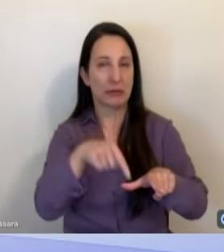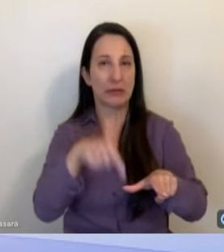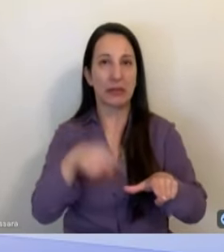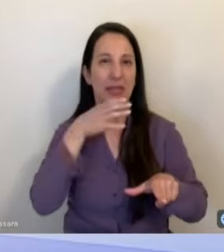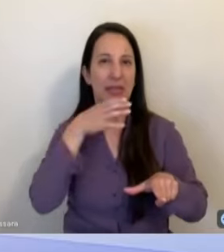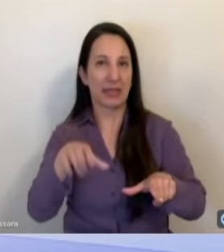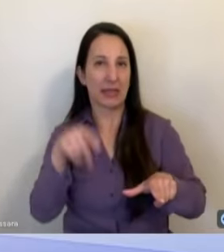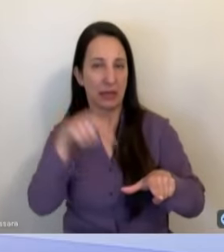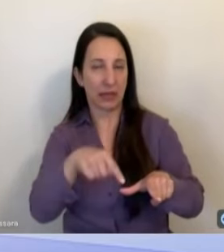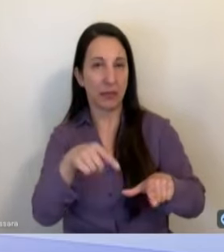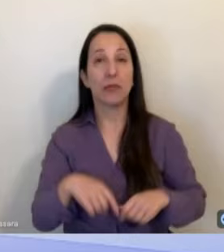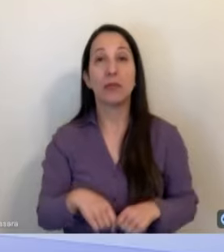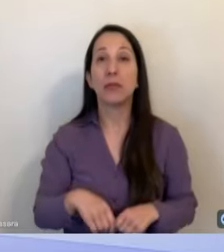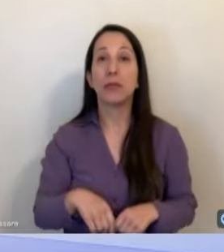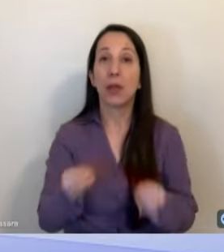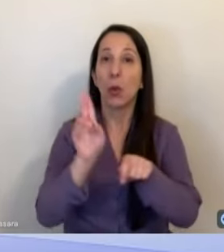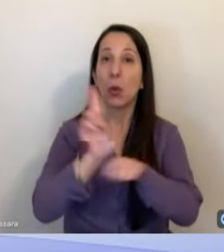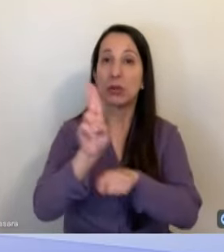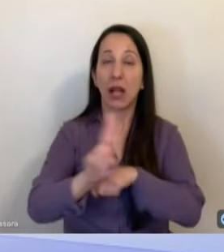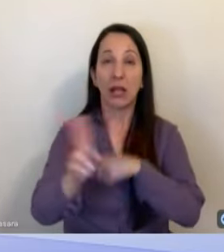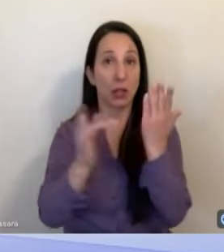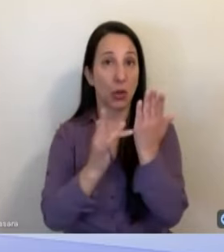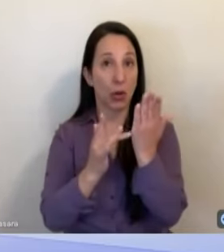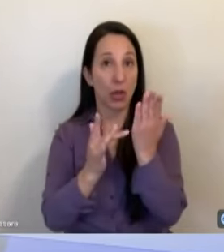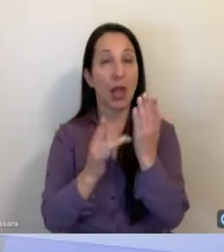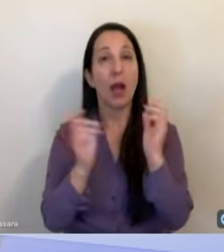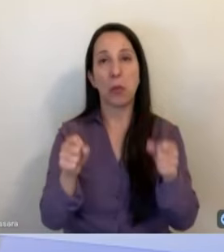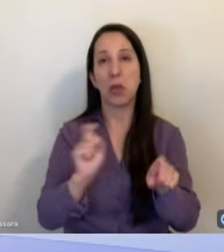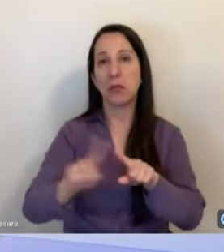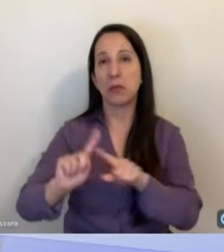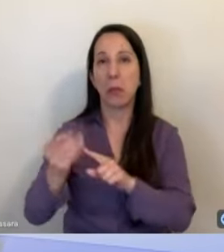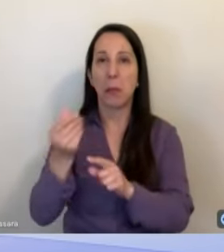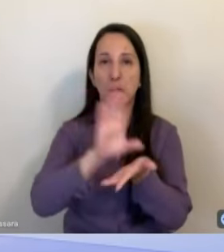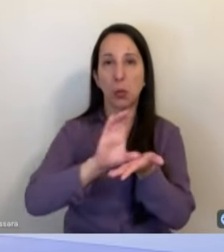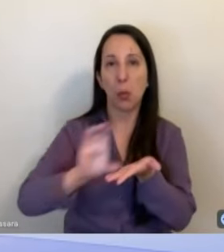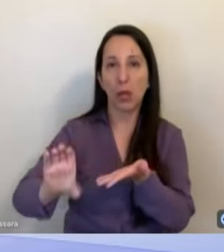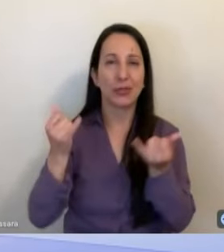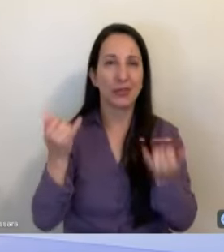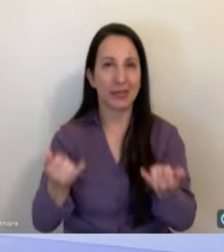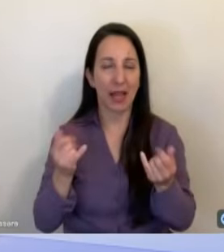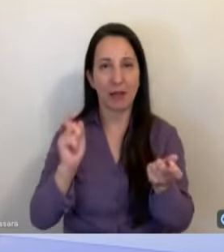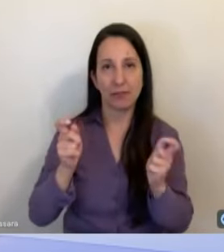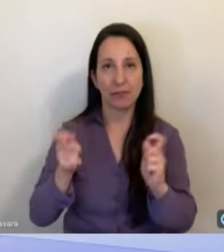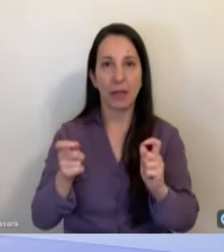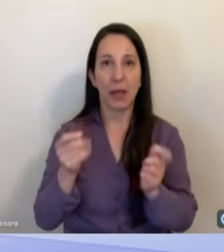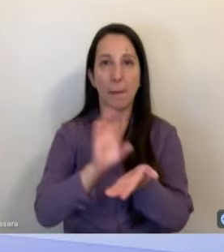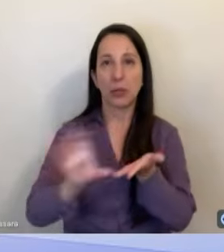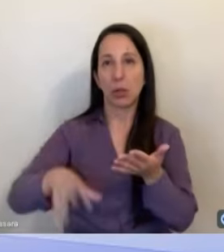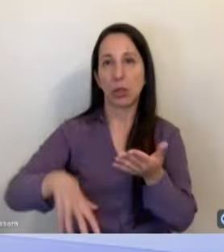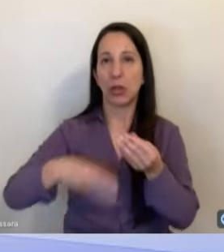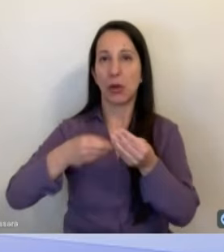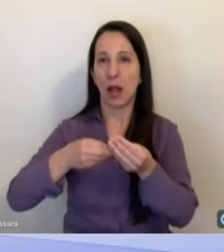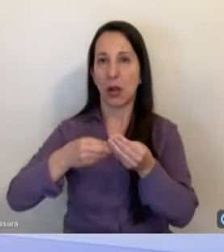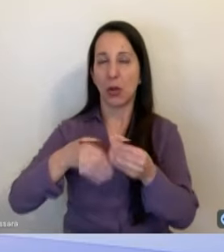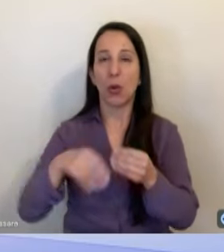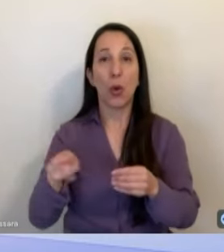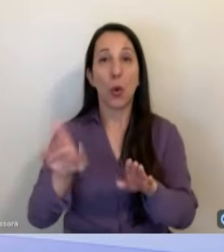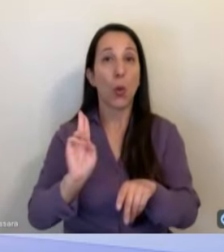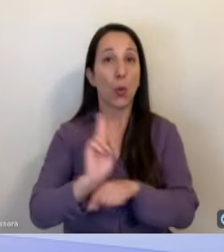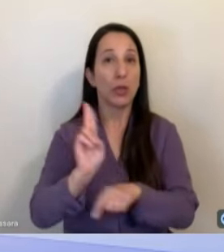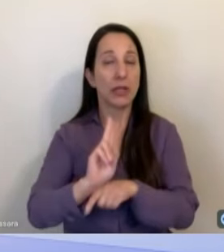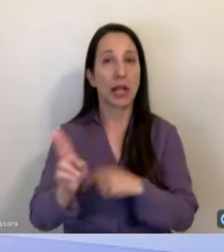de tecnología, que para eso sí podemos variar el presupuesto de manera inmediata con presupuesto extraordinario, con la utilización de tecnología de